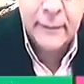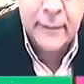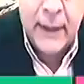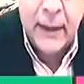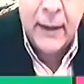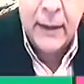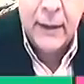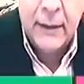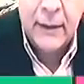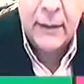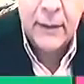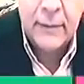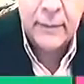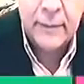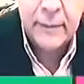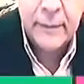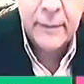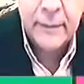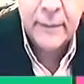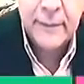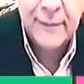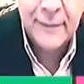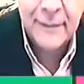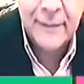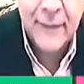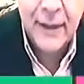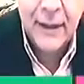y años. Le agradezco por estar esta mañana con nosotros. Será hasta una próxima oportunidad.